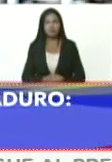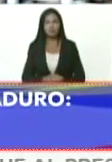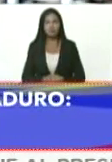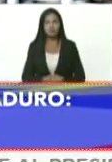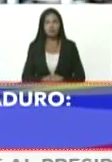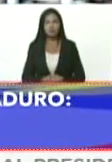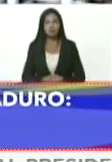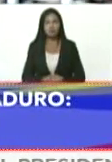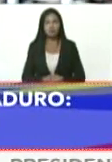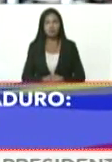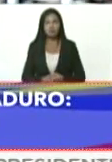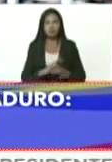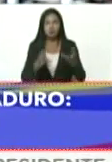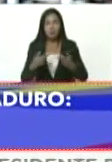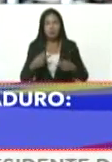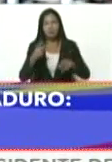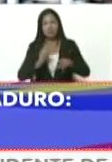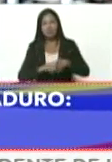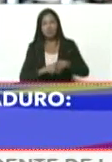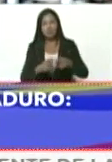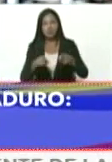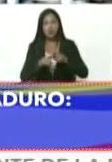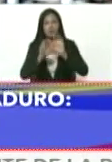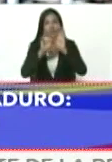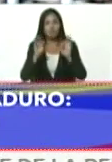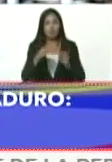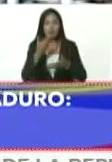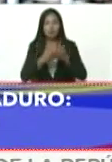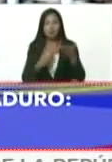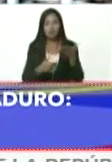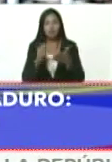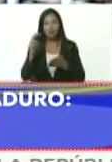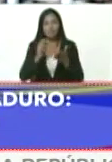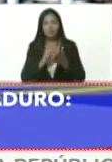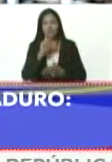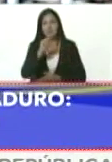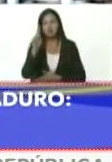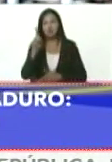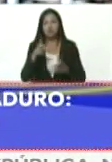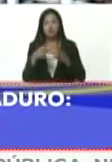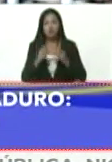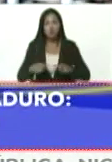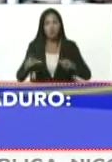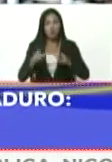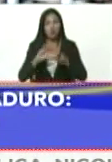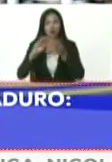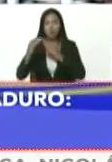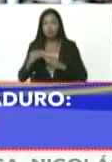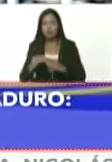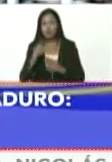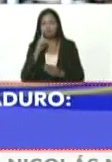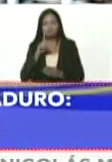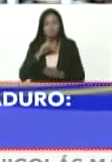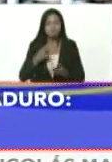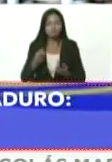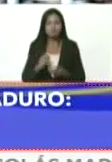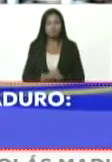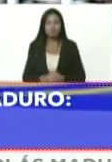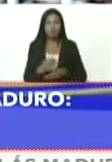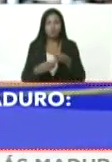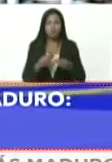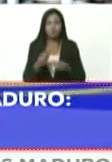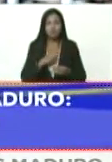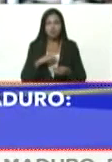que nos va a llevar tiempo. No es decretar 2021 todas las ciudades del país son comunales, mentira. ¿Cómo